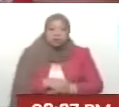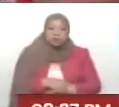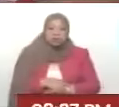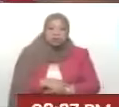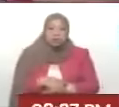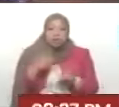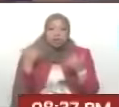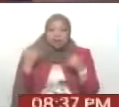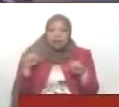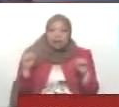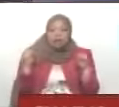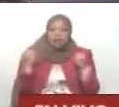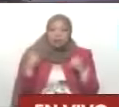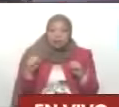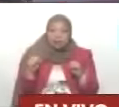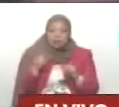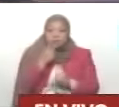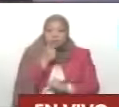Activarse, ya los veo,